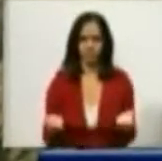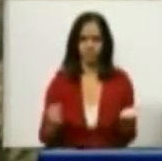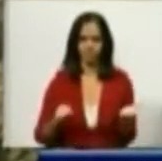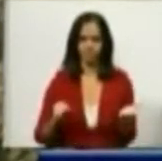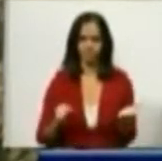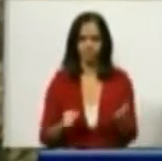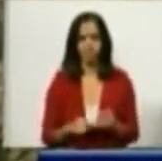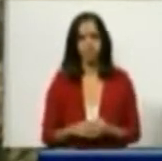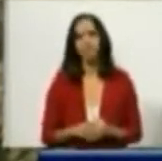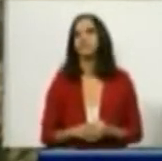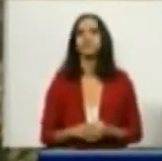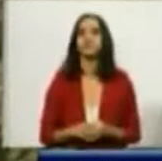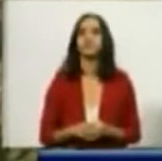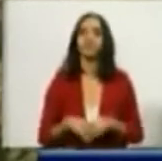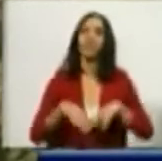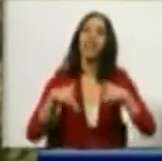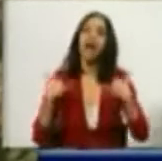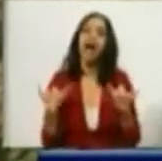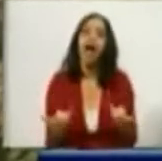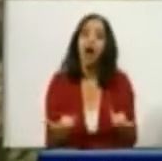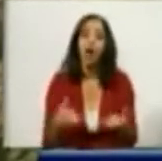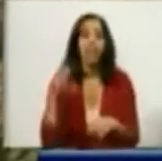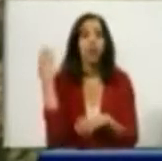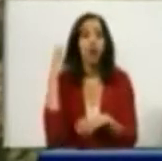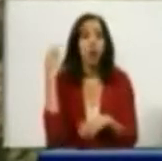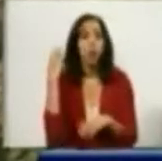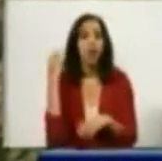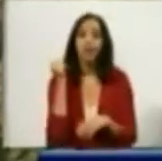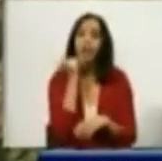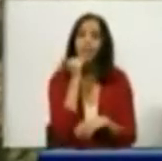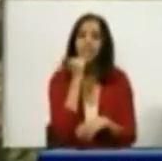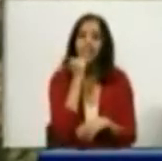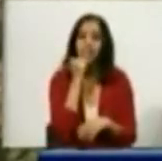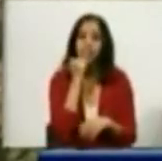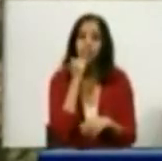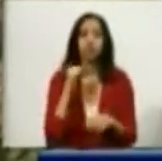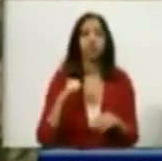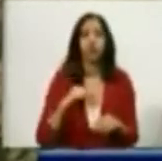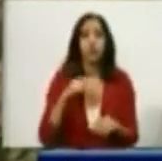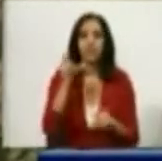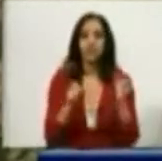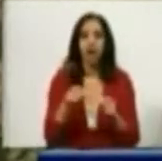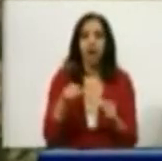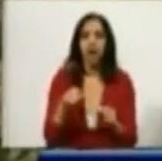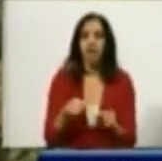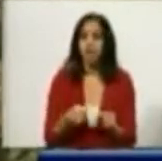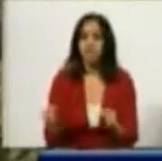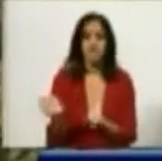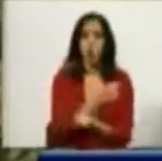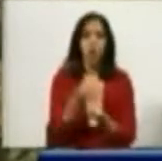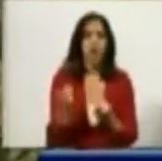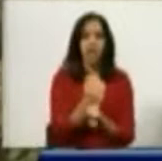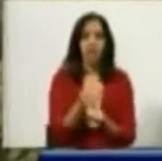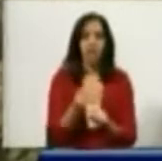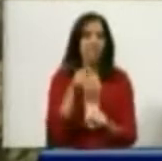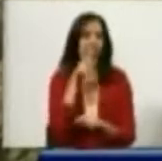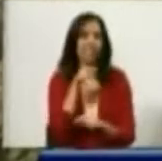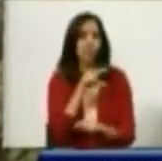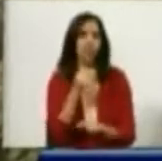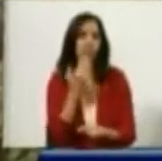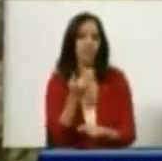ahora en Colombia las protestas son de cosa más de violentos que allá no se permiten pero en Venezuela